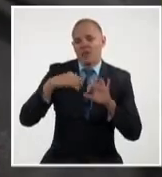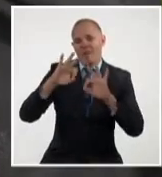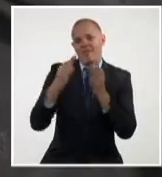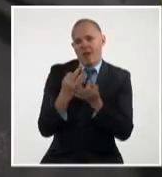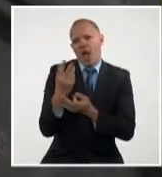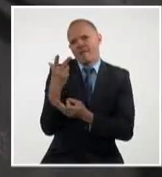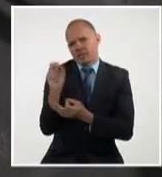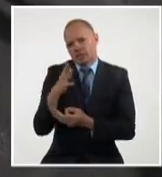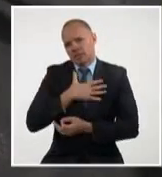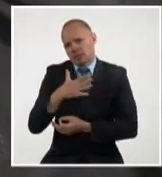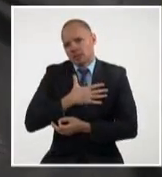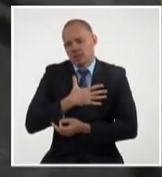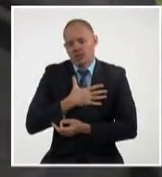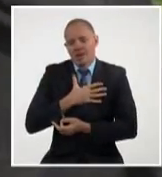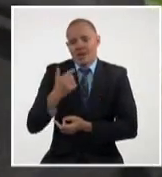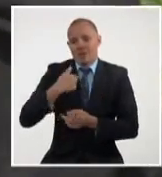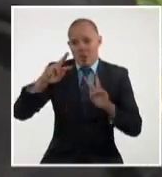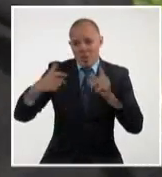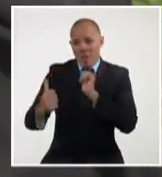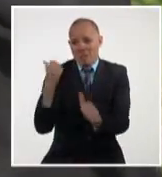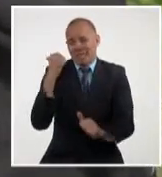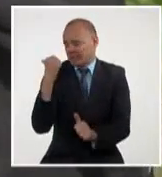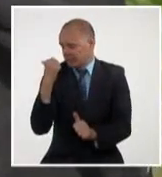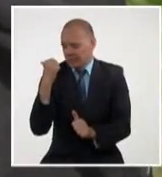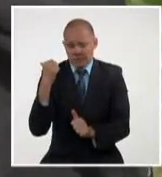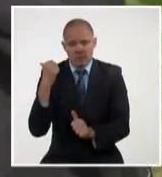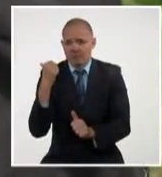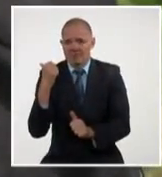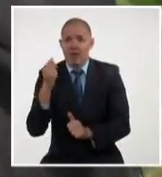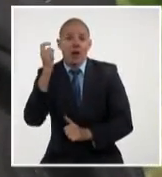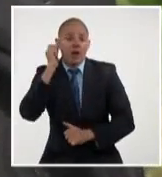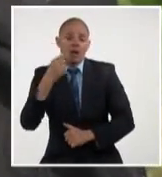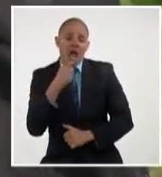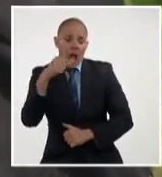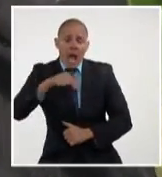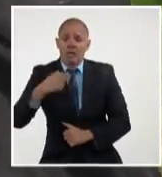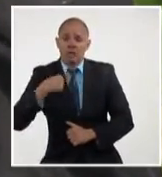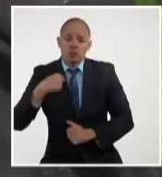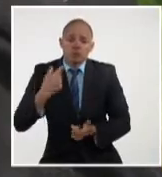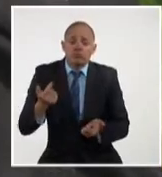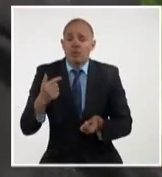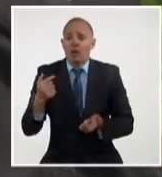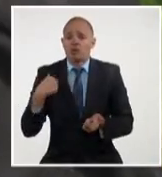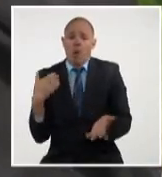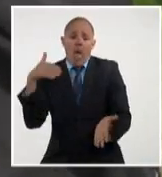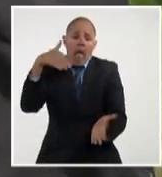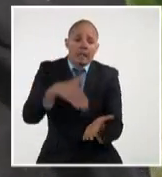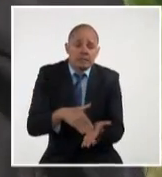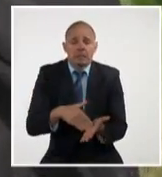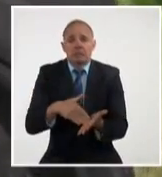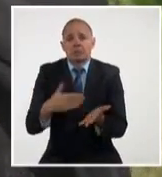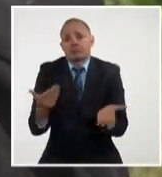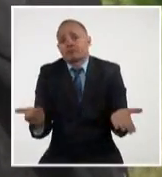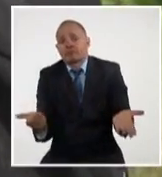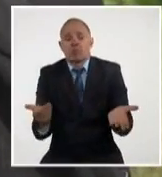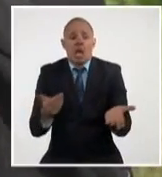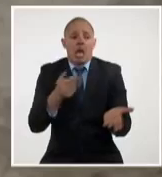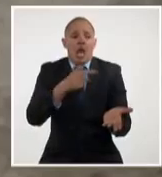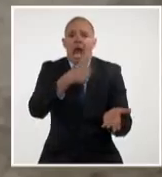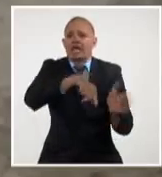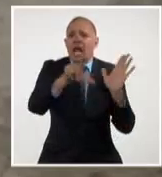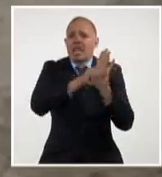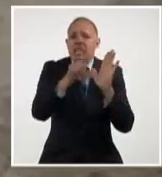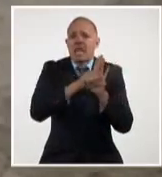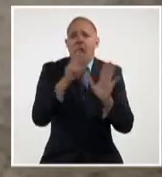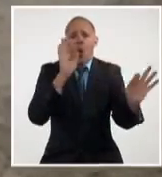En Pakistán no hay ninguna ley relativa a los refugiados, así que cualquiera sea el gobierno que llega al poder, trata con ellos a su